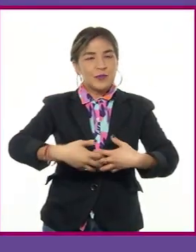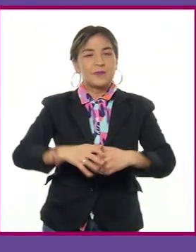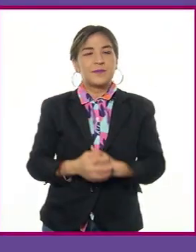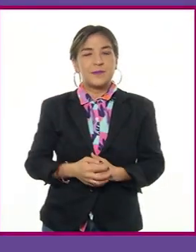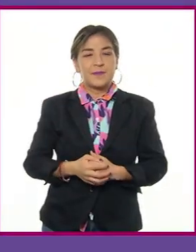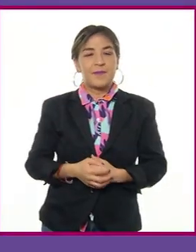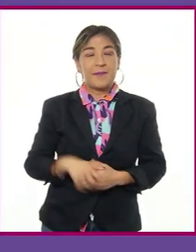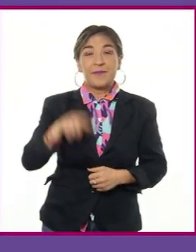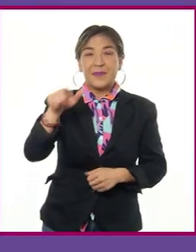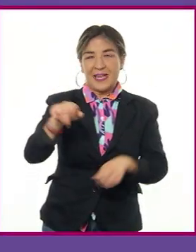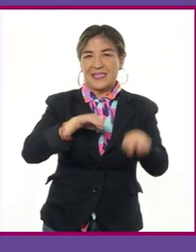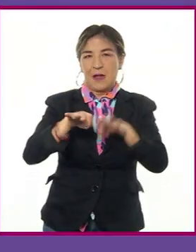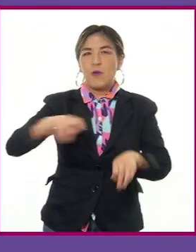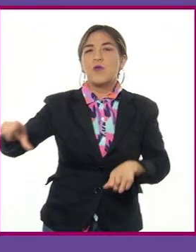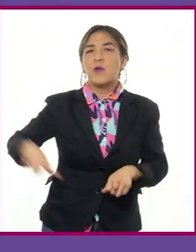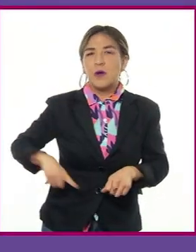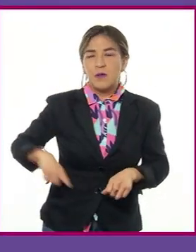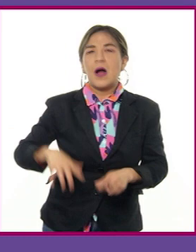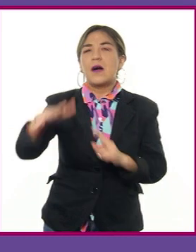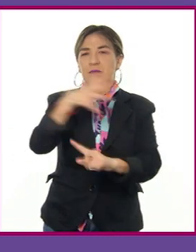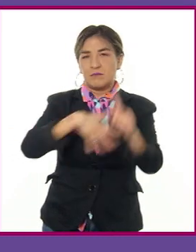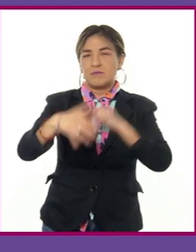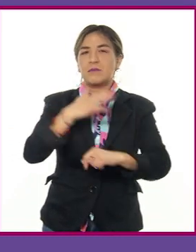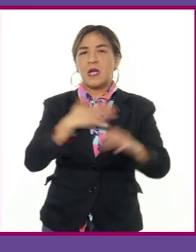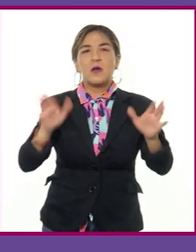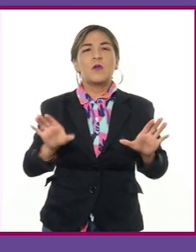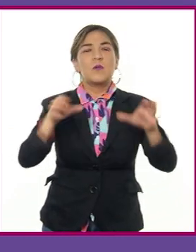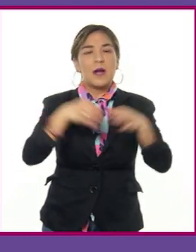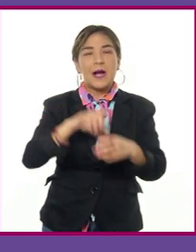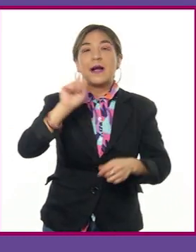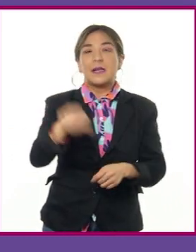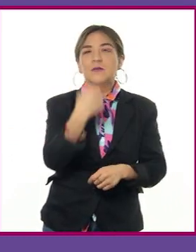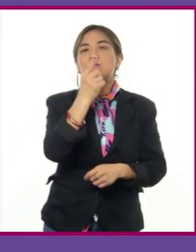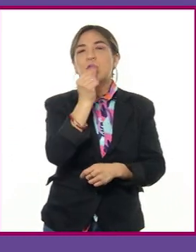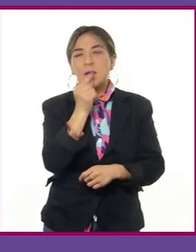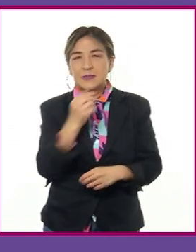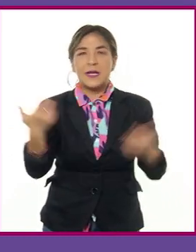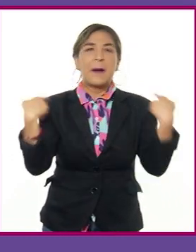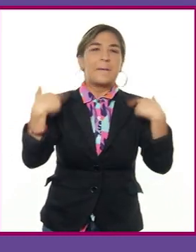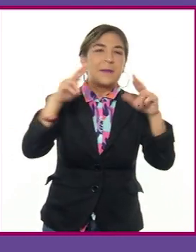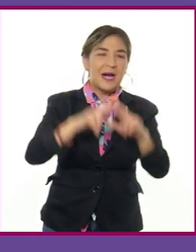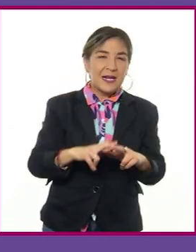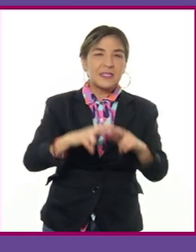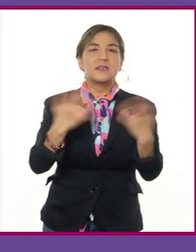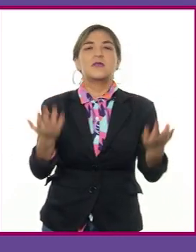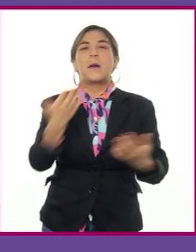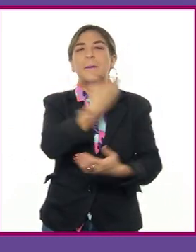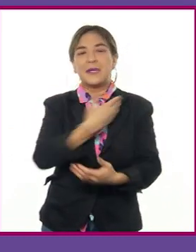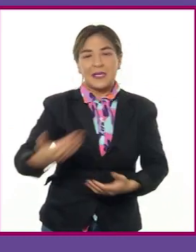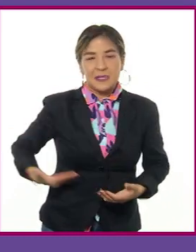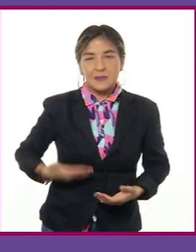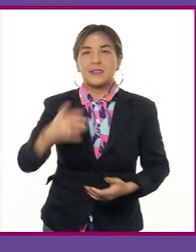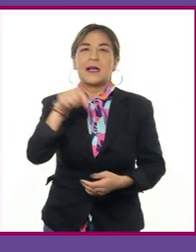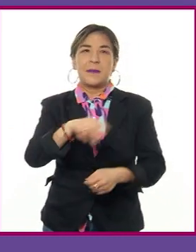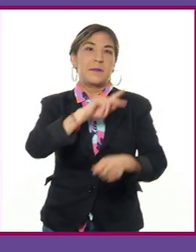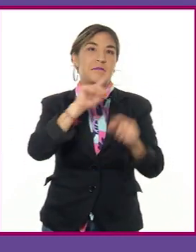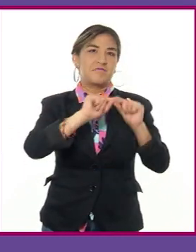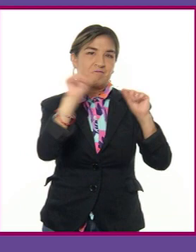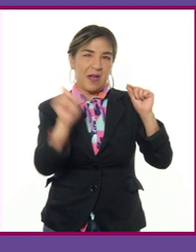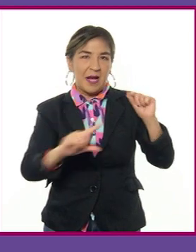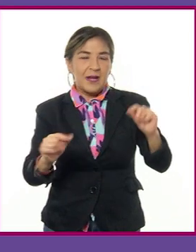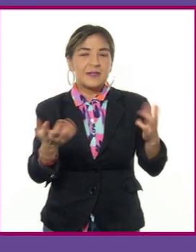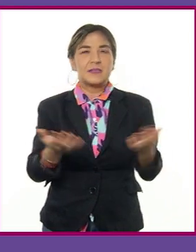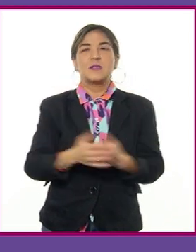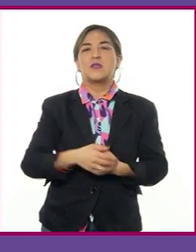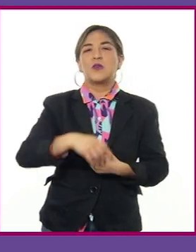Las y los servidores públicos de mi comunidad son policías, maestras y maestros, el presidente del país, el cuerpo